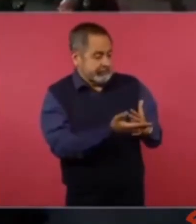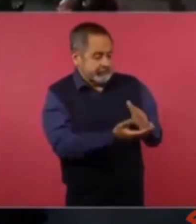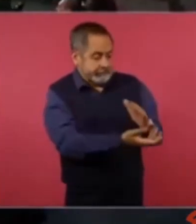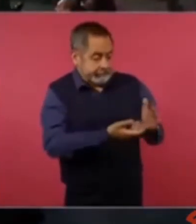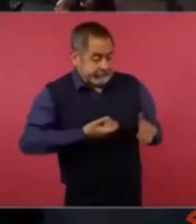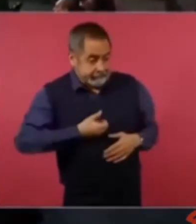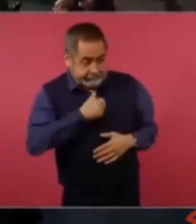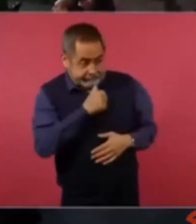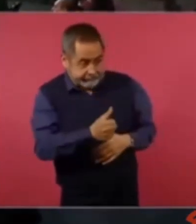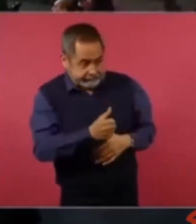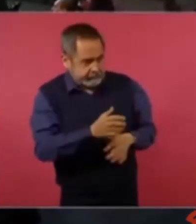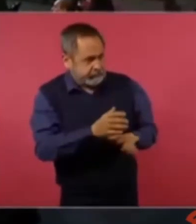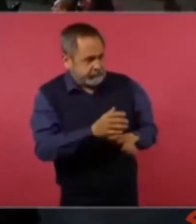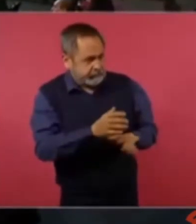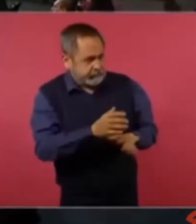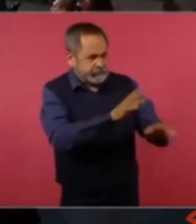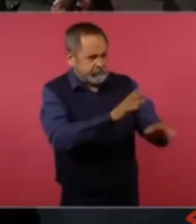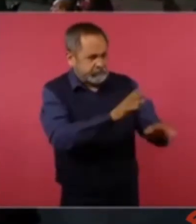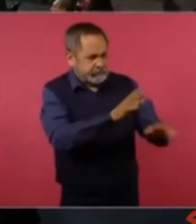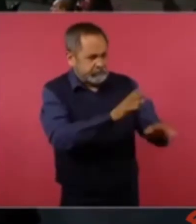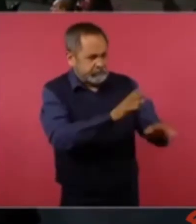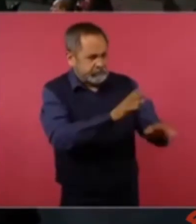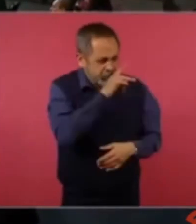el moche?